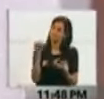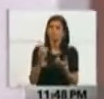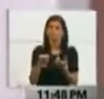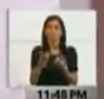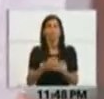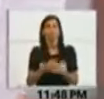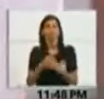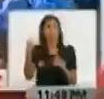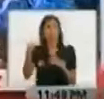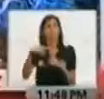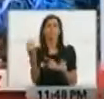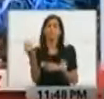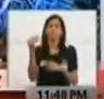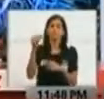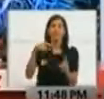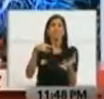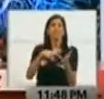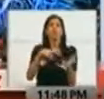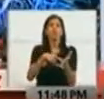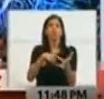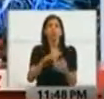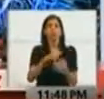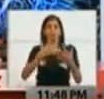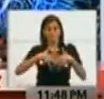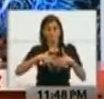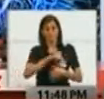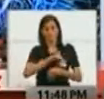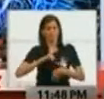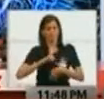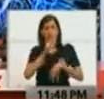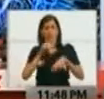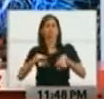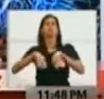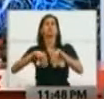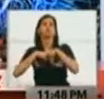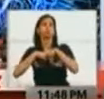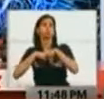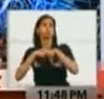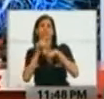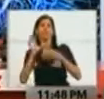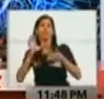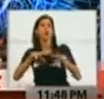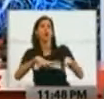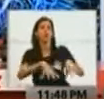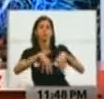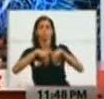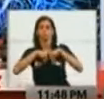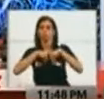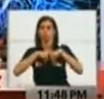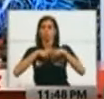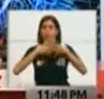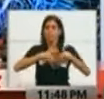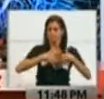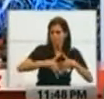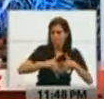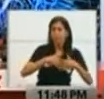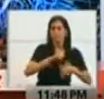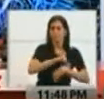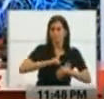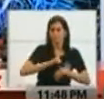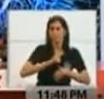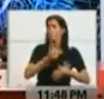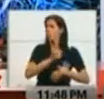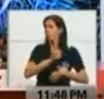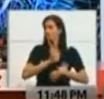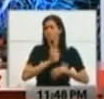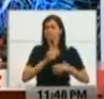La deuda privada la asumió como pública. Todos los empresarios, incluidos los